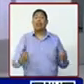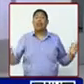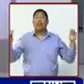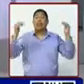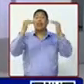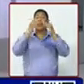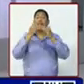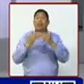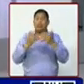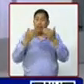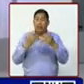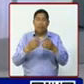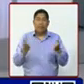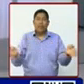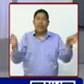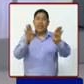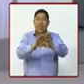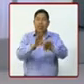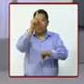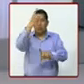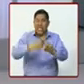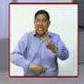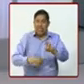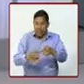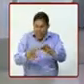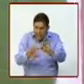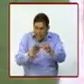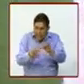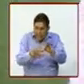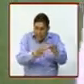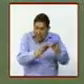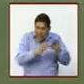que entra en mantenimiento. Estará cerrado por un mes.